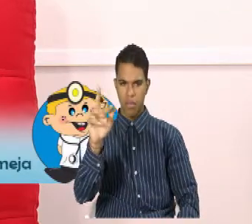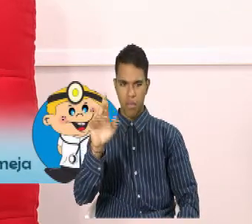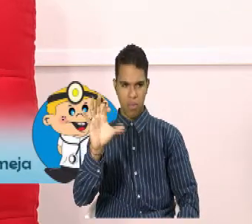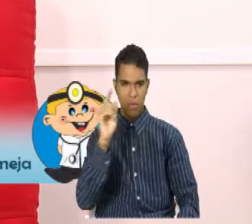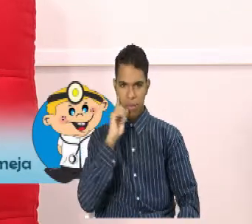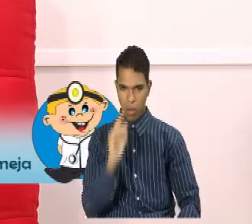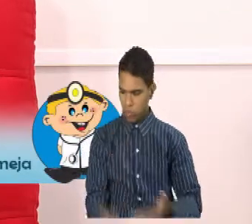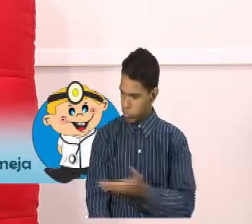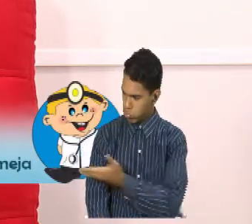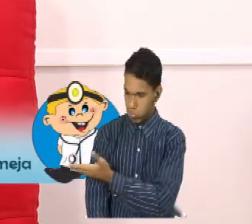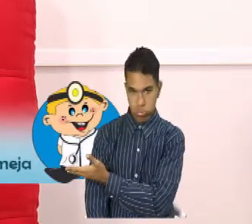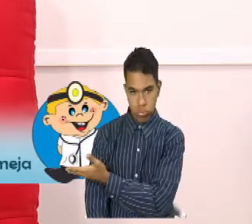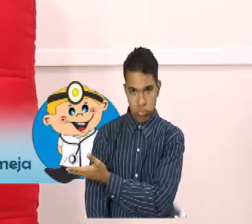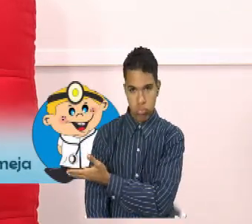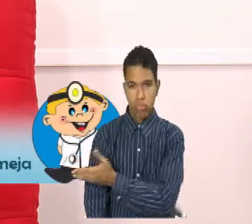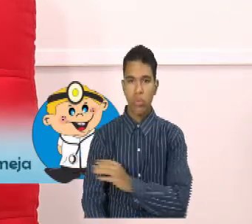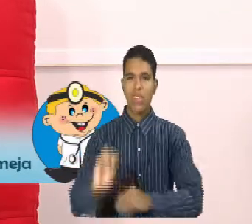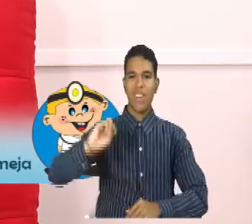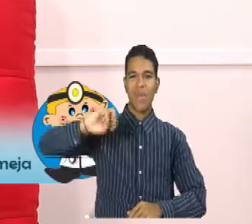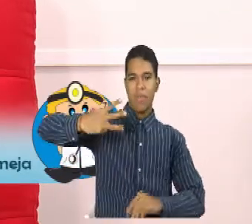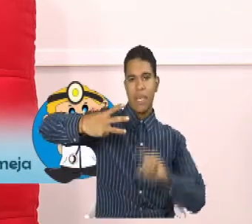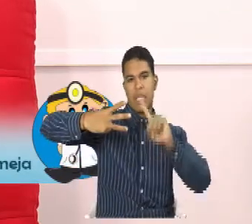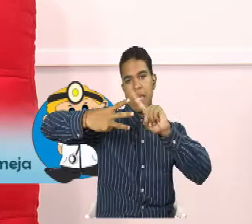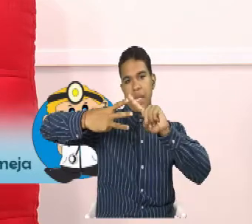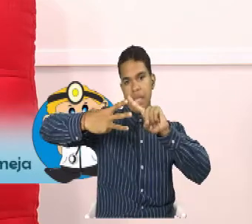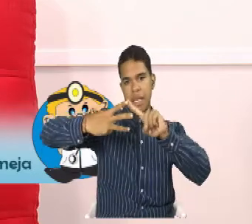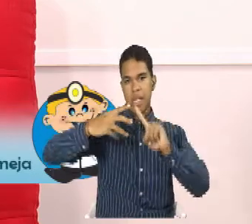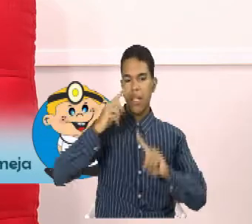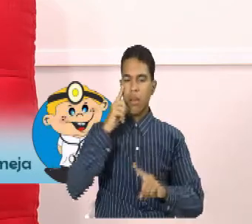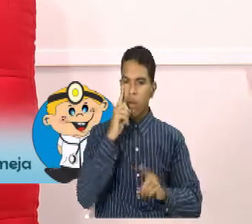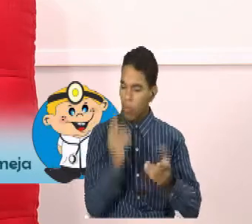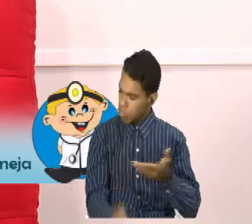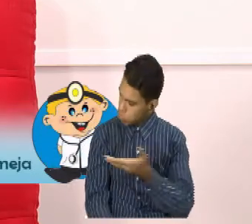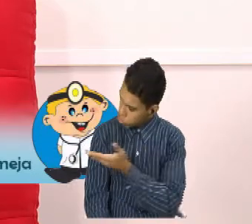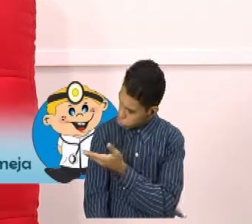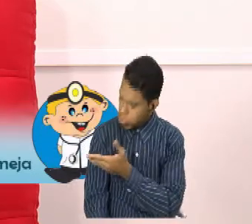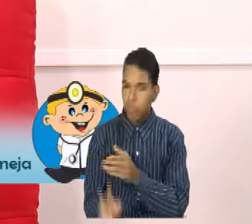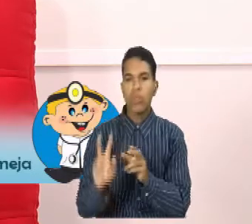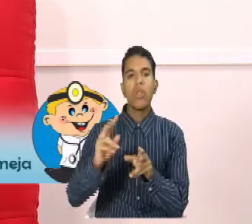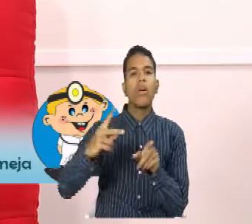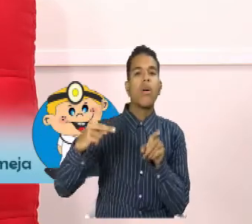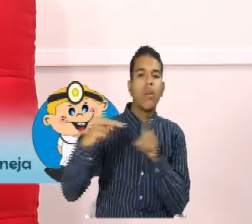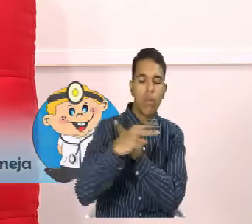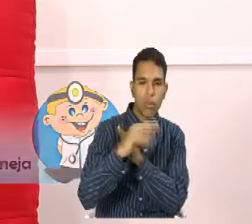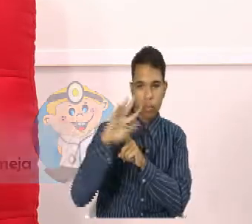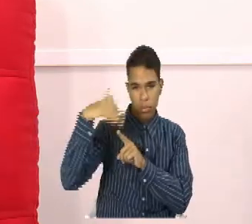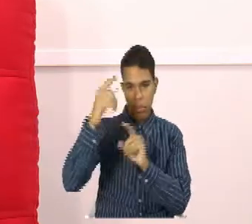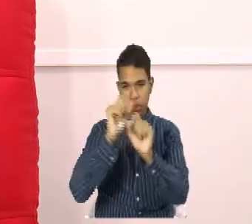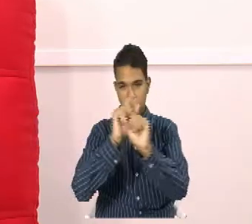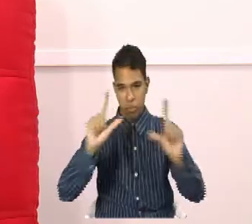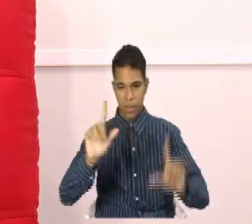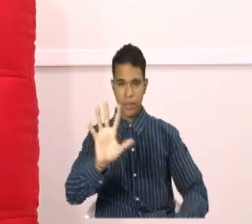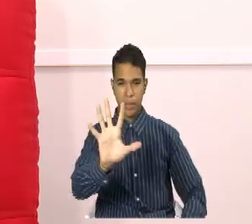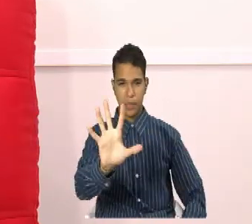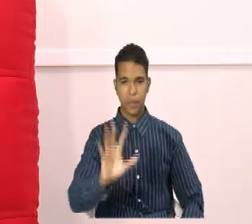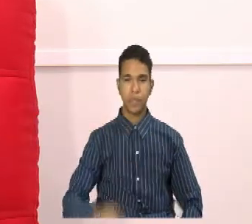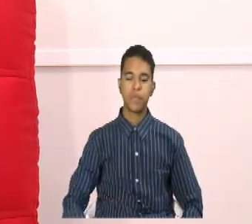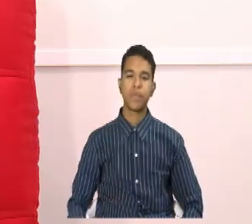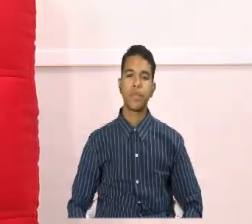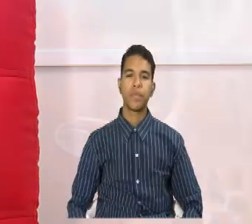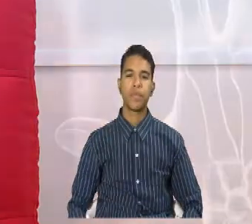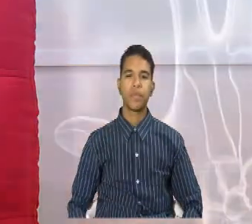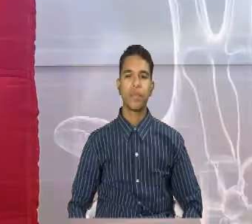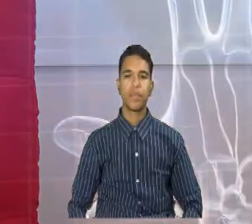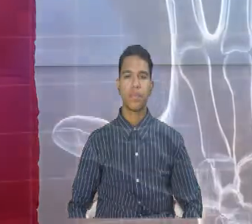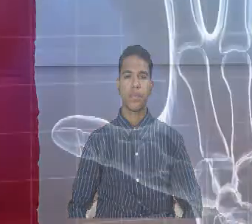48-2277, piso 3. Ustedes ahí pueden observar en pantalla. Vamos a la segunda pausa comercial. No se muevan, ya regresamos con nuestra invitada tema del día.